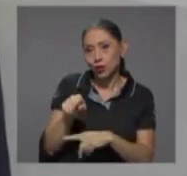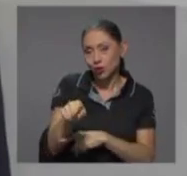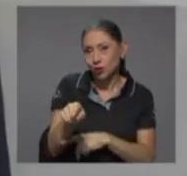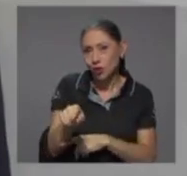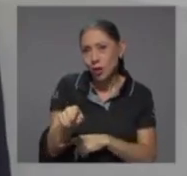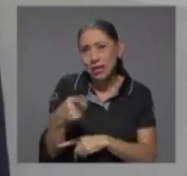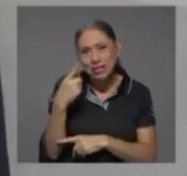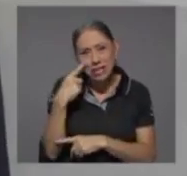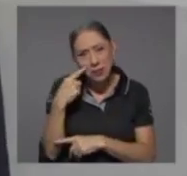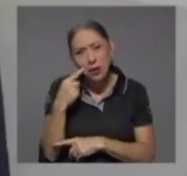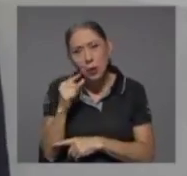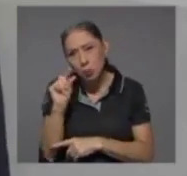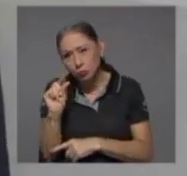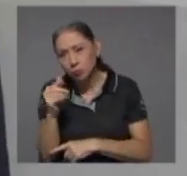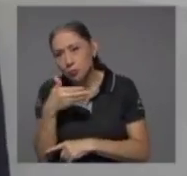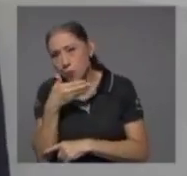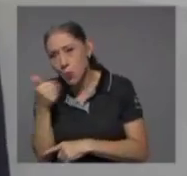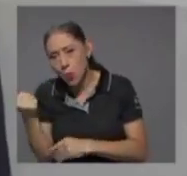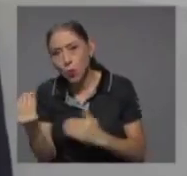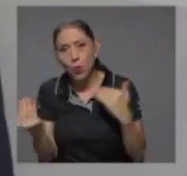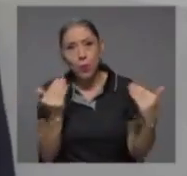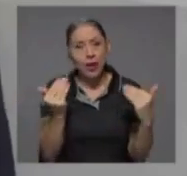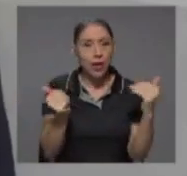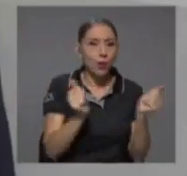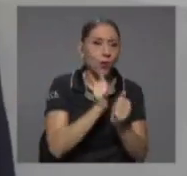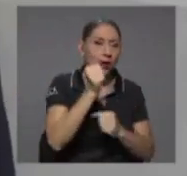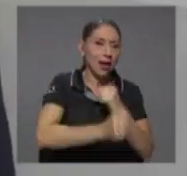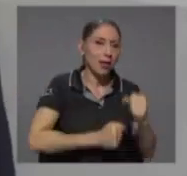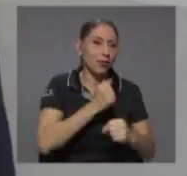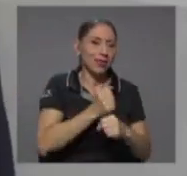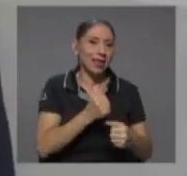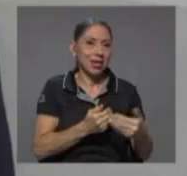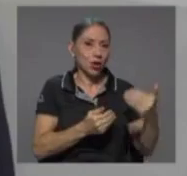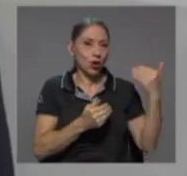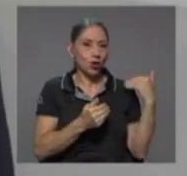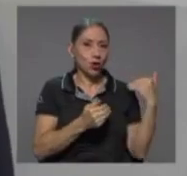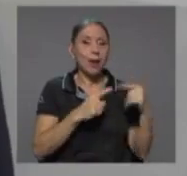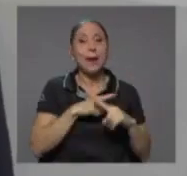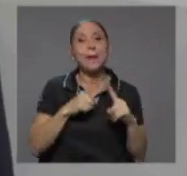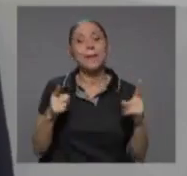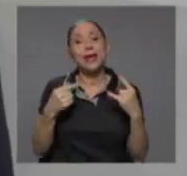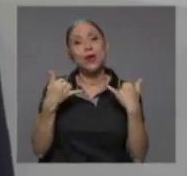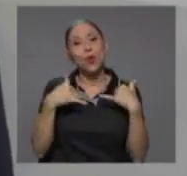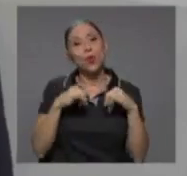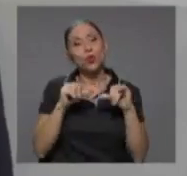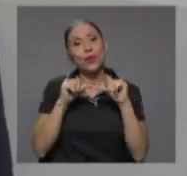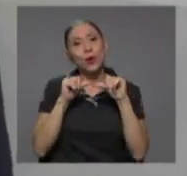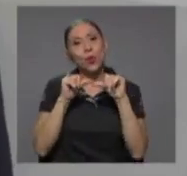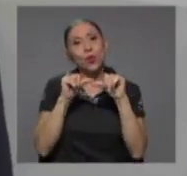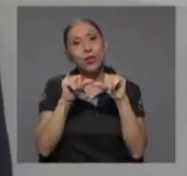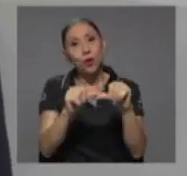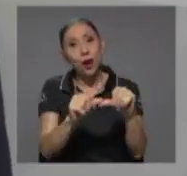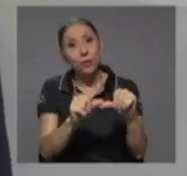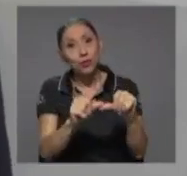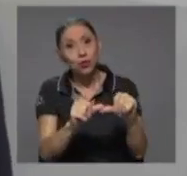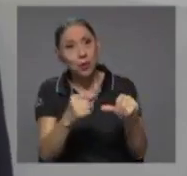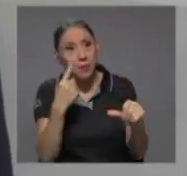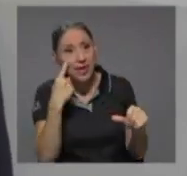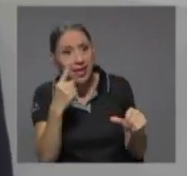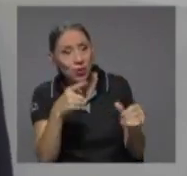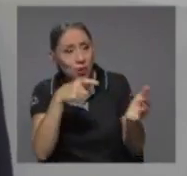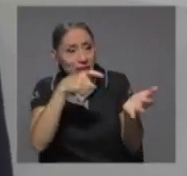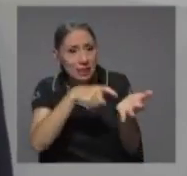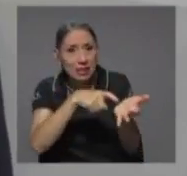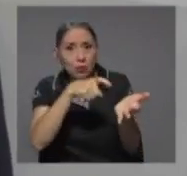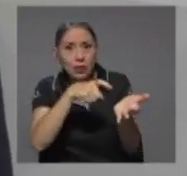poco más favorables en comparación con el año anterior, pero continuamos viendo a la deuda crecer, ¿verdad? Como